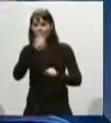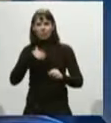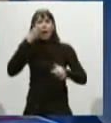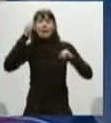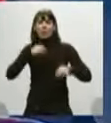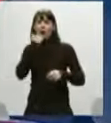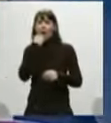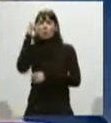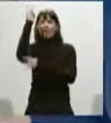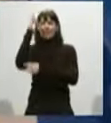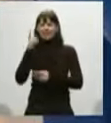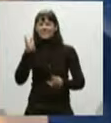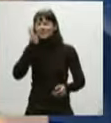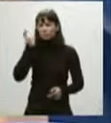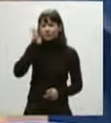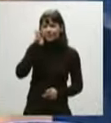antena. ¿Me